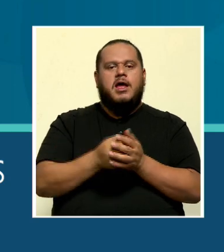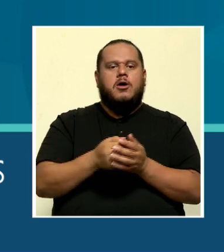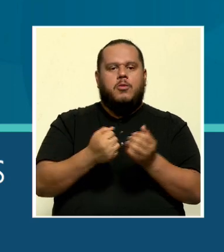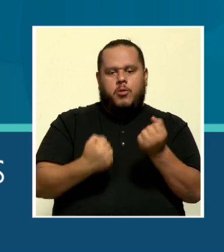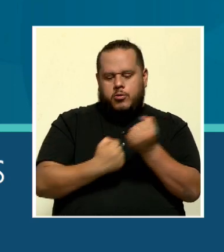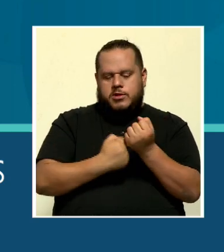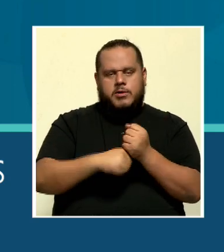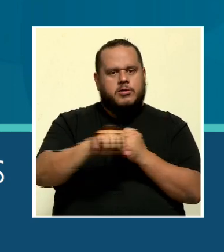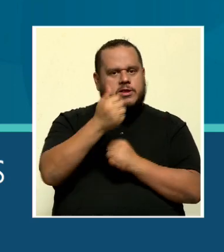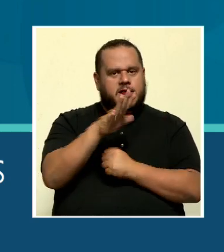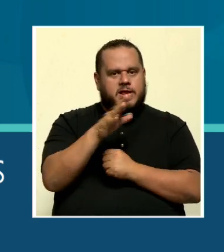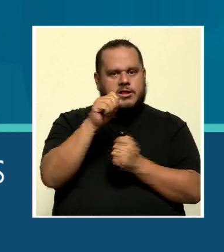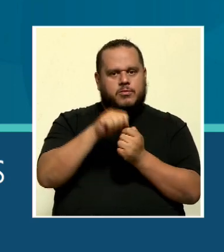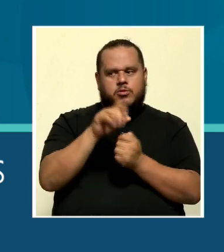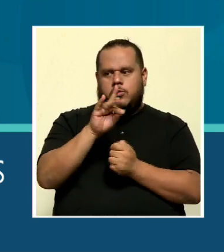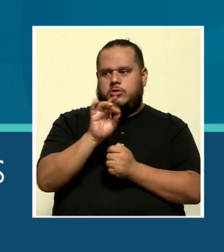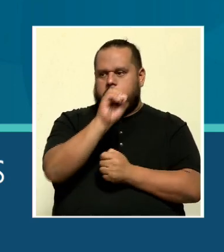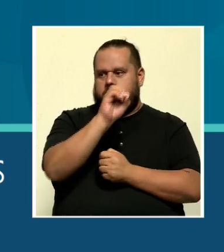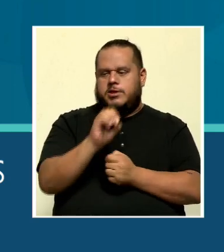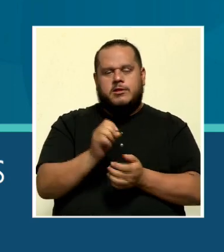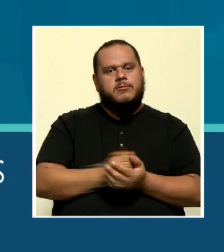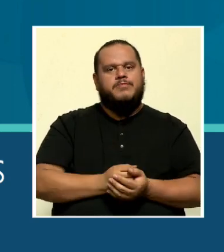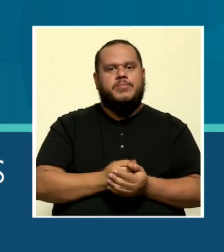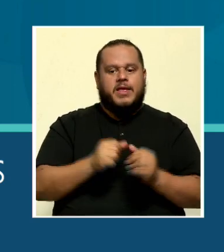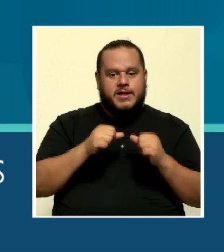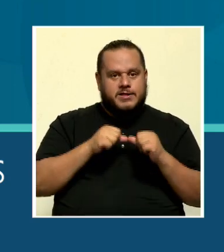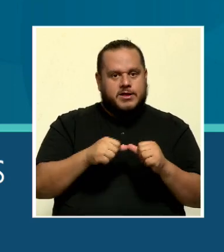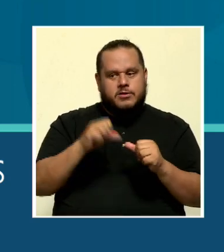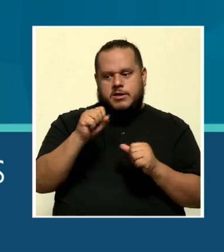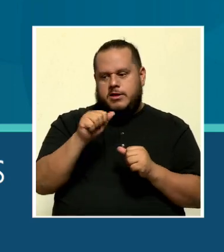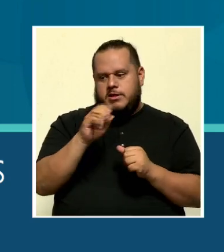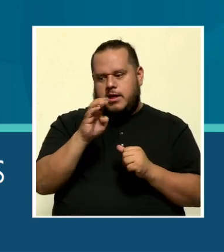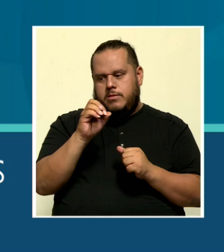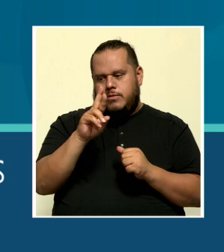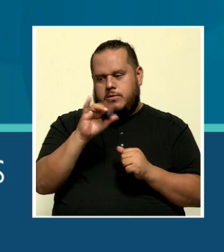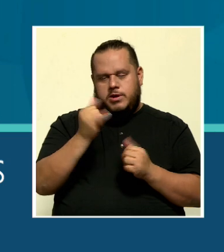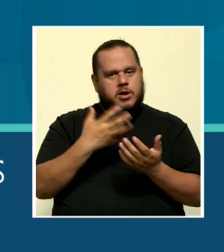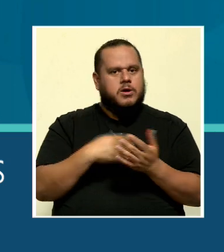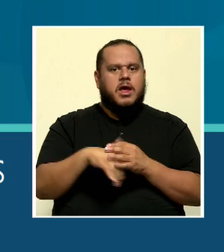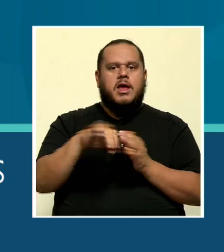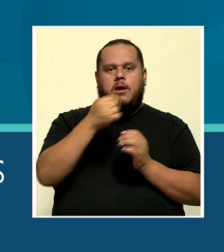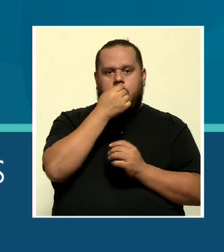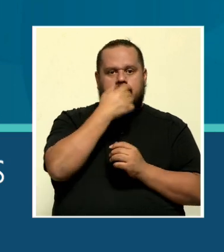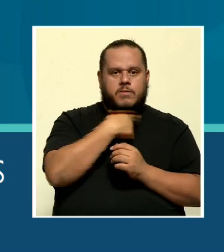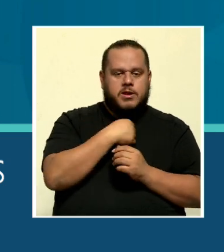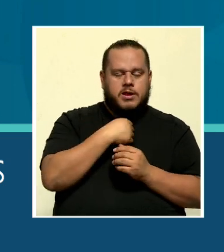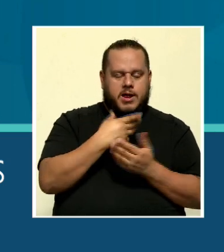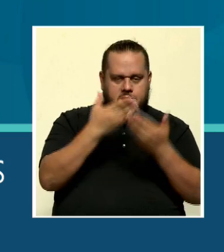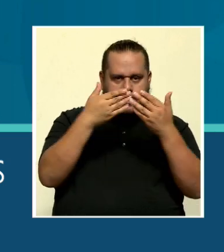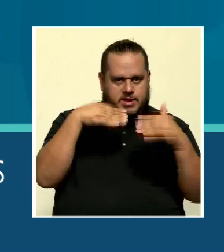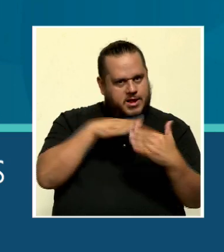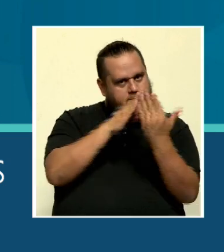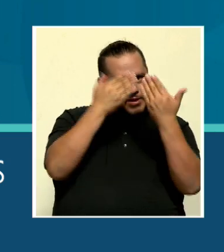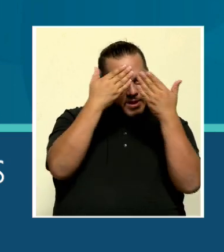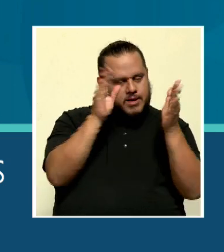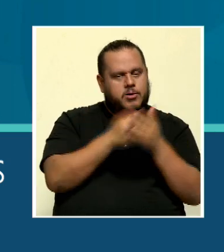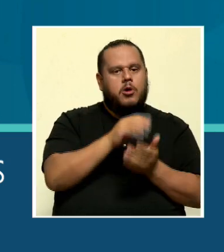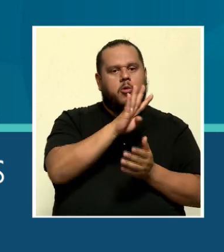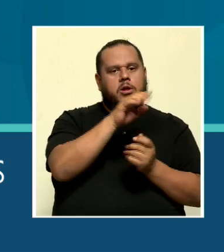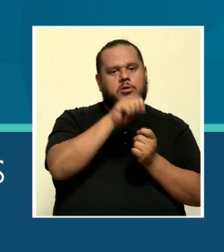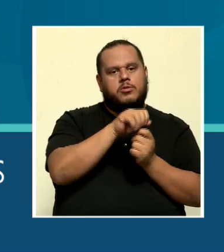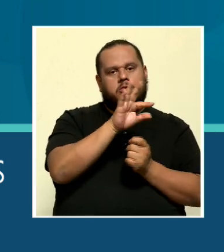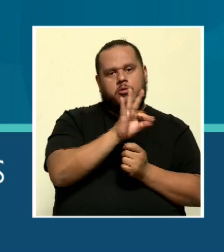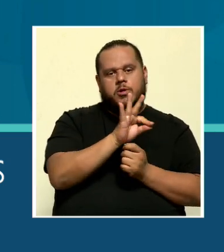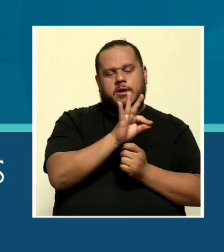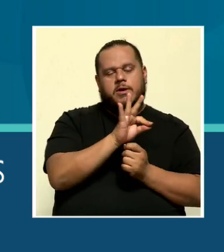del 15,8%. Seguido de Saborío se encuentra José María Villalta del Frente Amplio con un